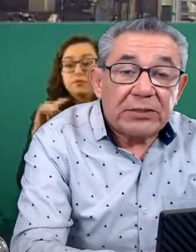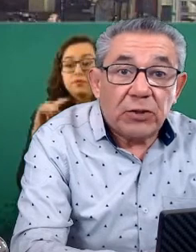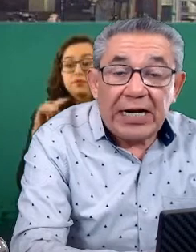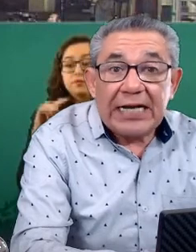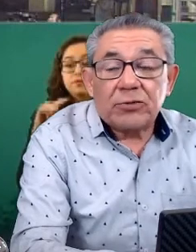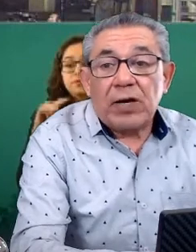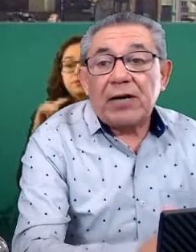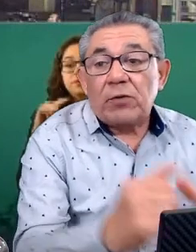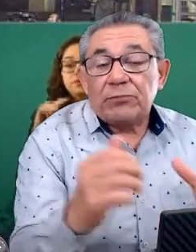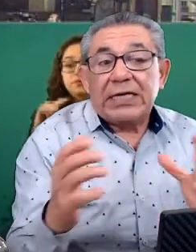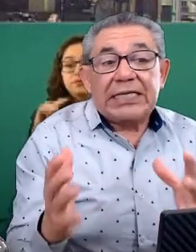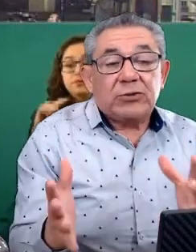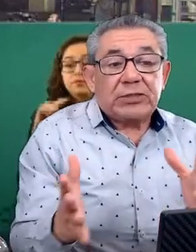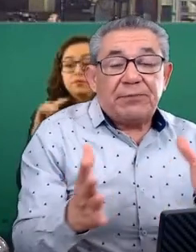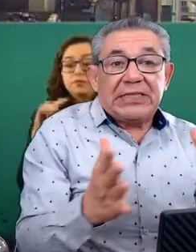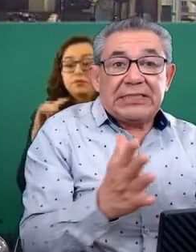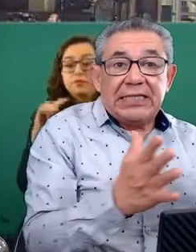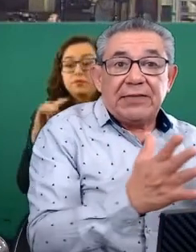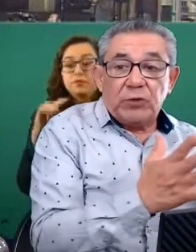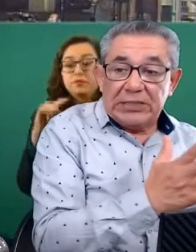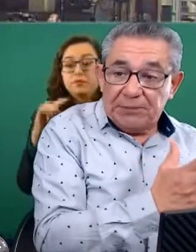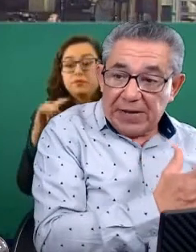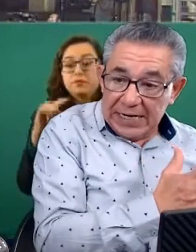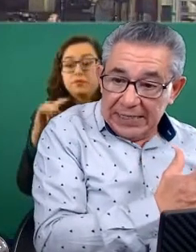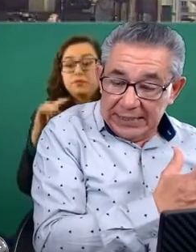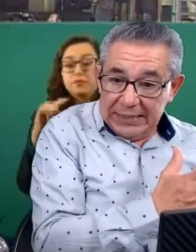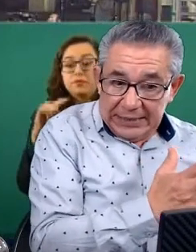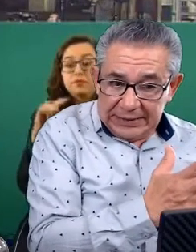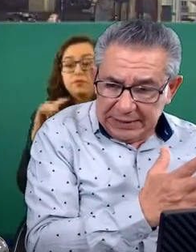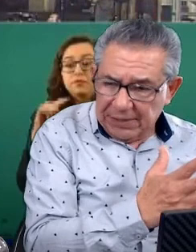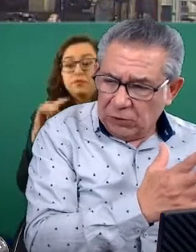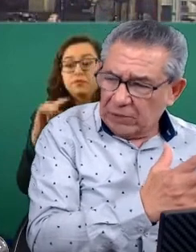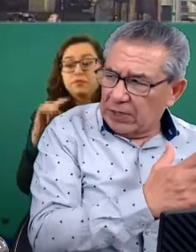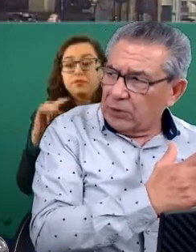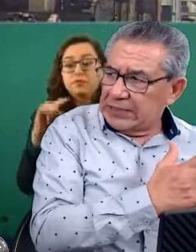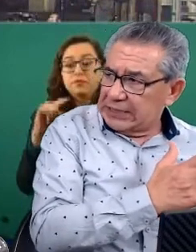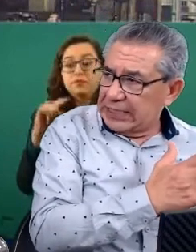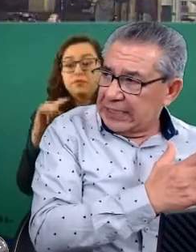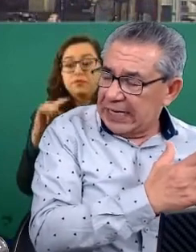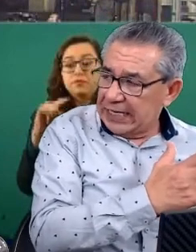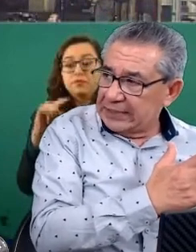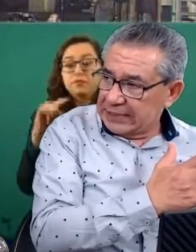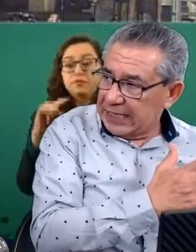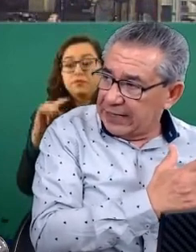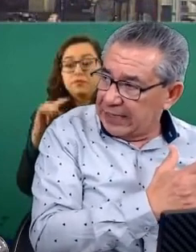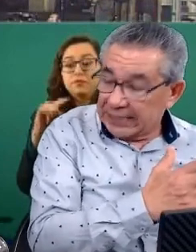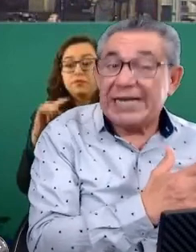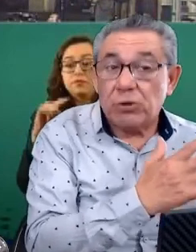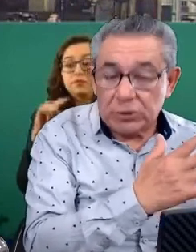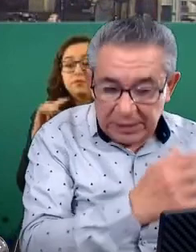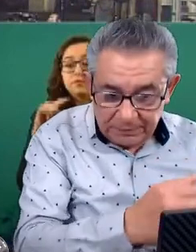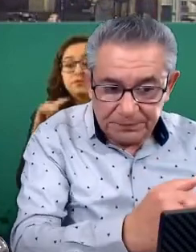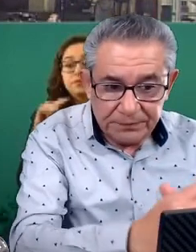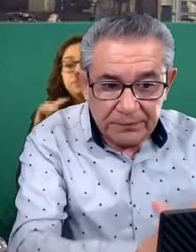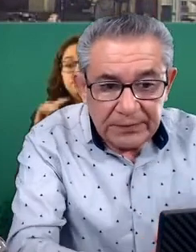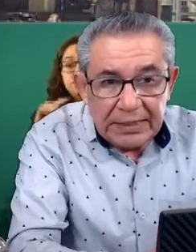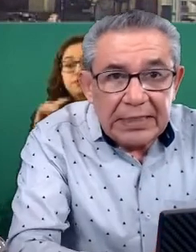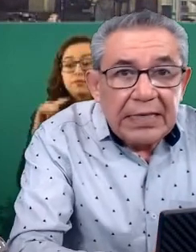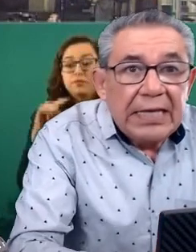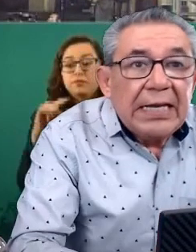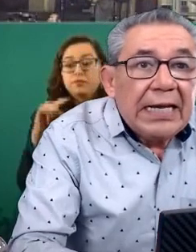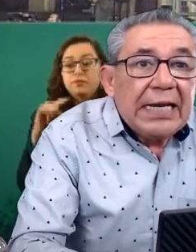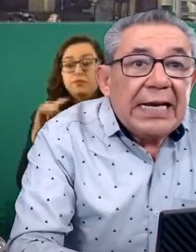la cuestión electoral cuando él quiso ser presidente municipal, si mal no recuerdo, de Ensenada, Reynosa.